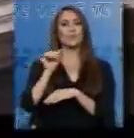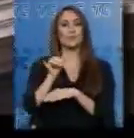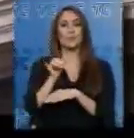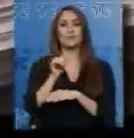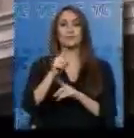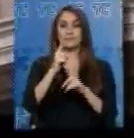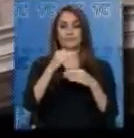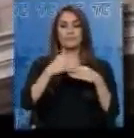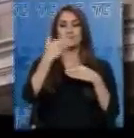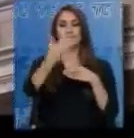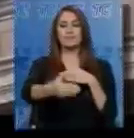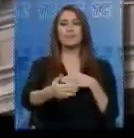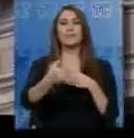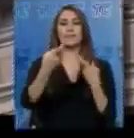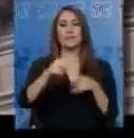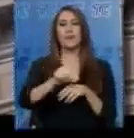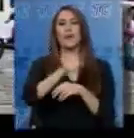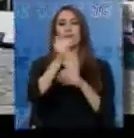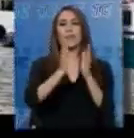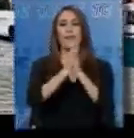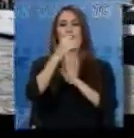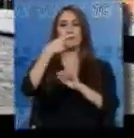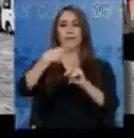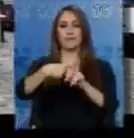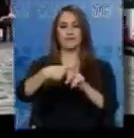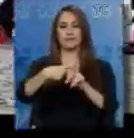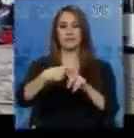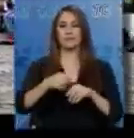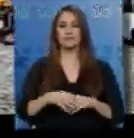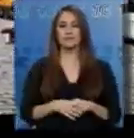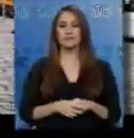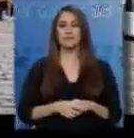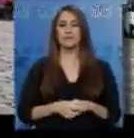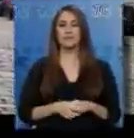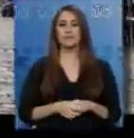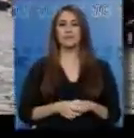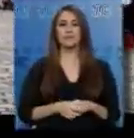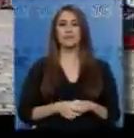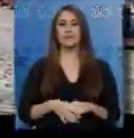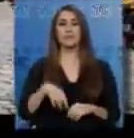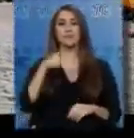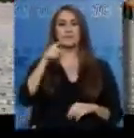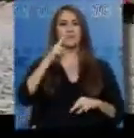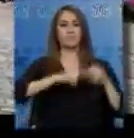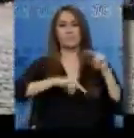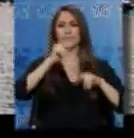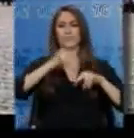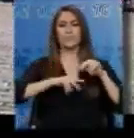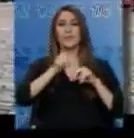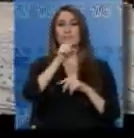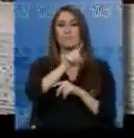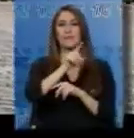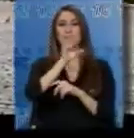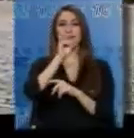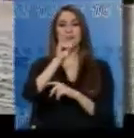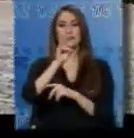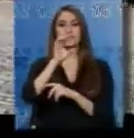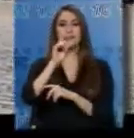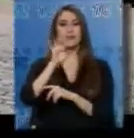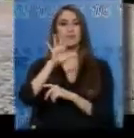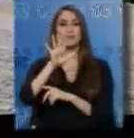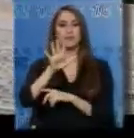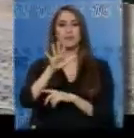a una cuadra está San Francisco, su iglesia y su plaza. La edificación fue inaugurada en el año de